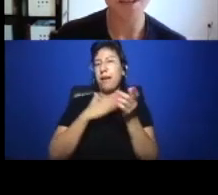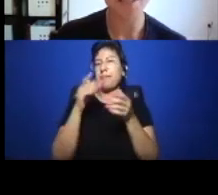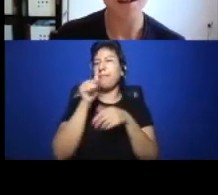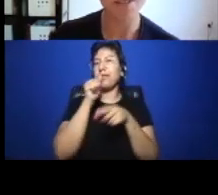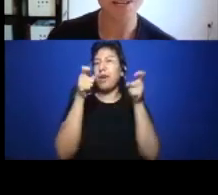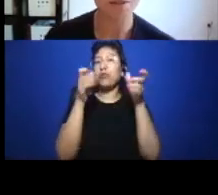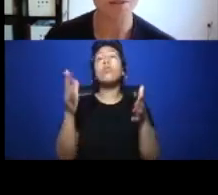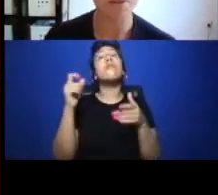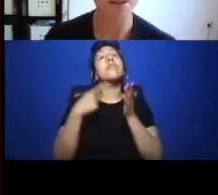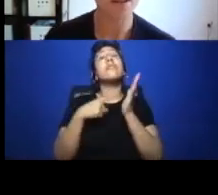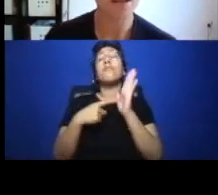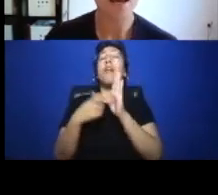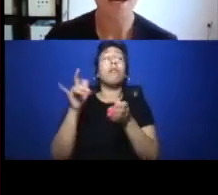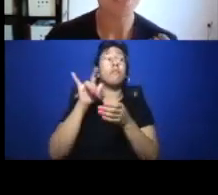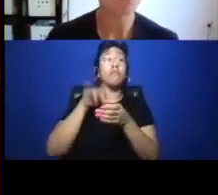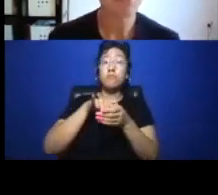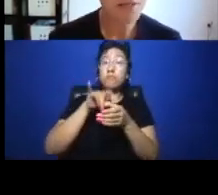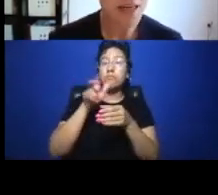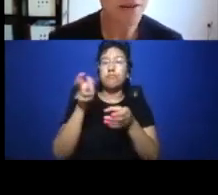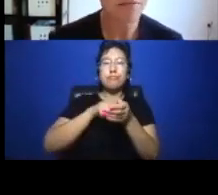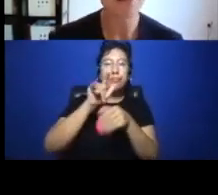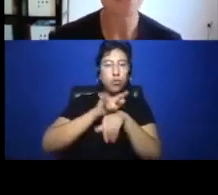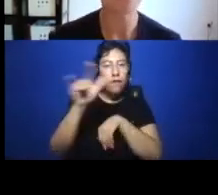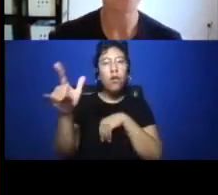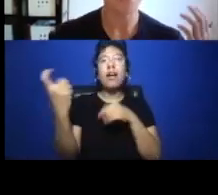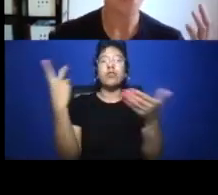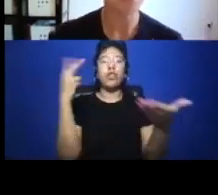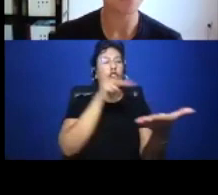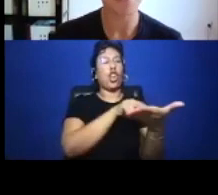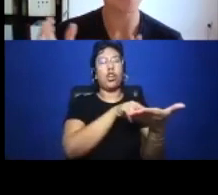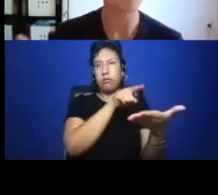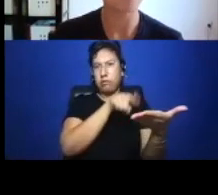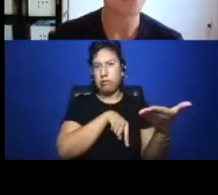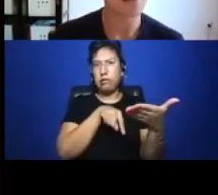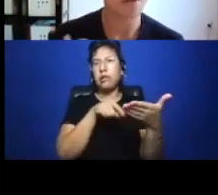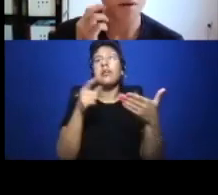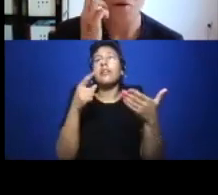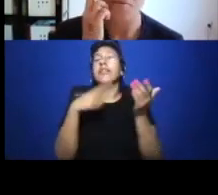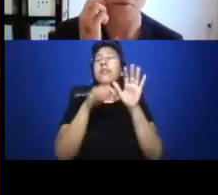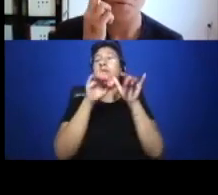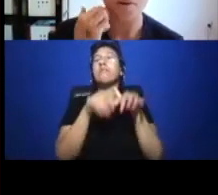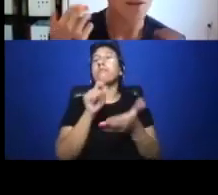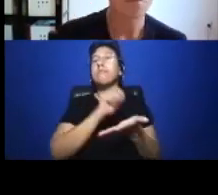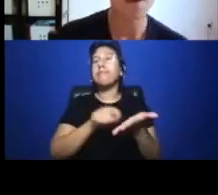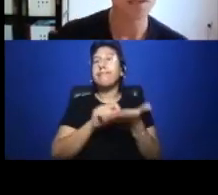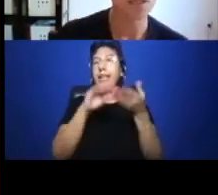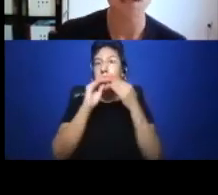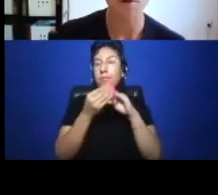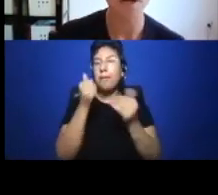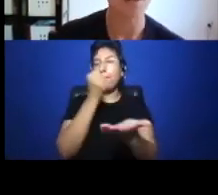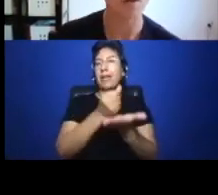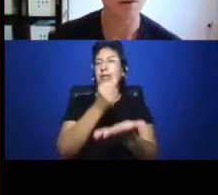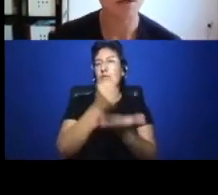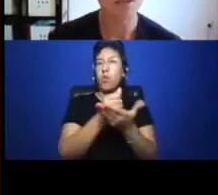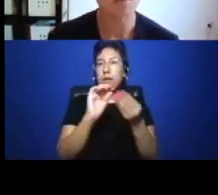pasaporte en mi manejador de pasaporte porque necesito referencia de eso para que tienes que escribir tu número de